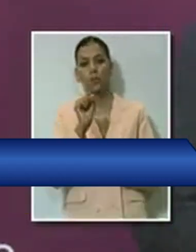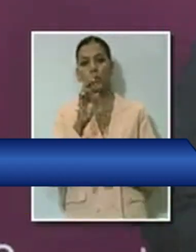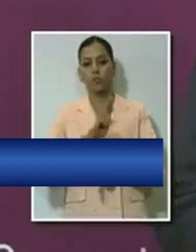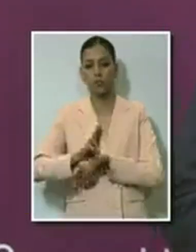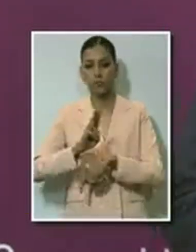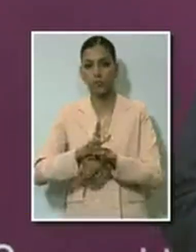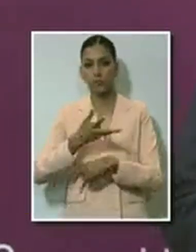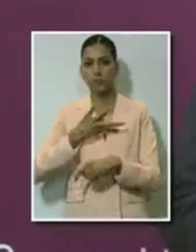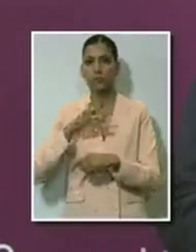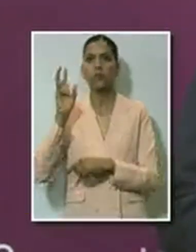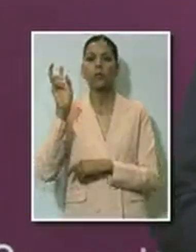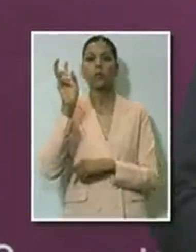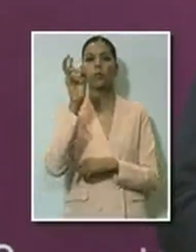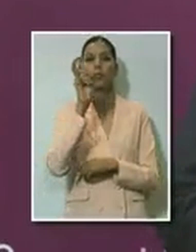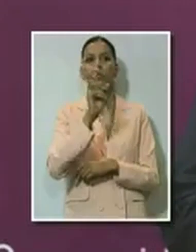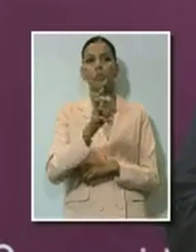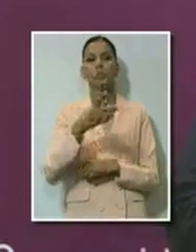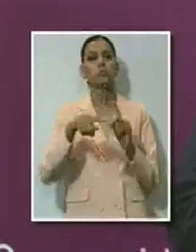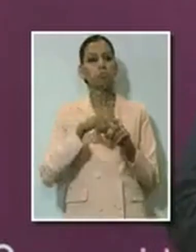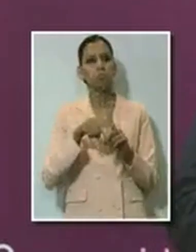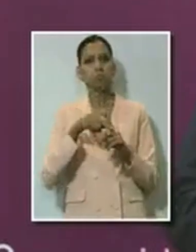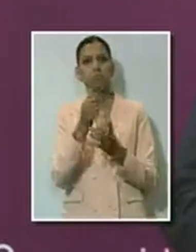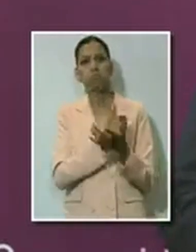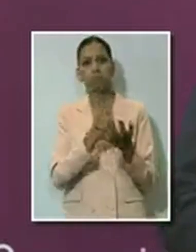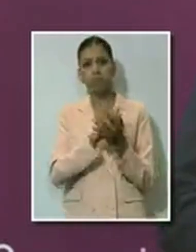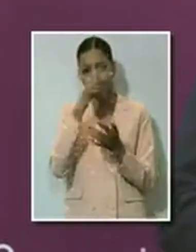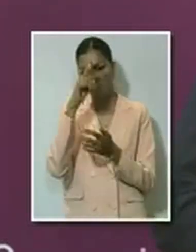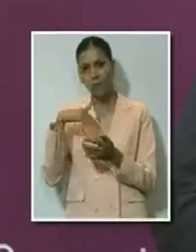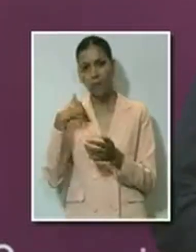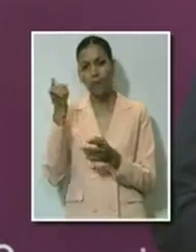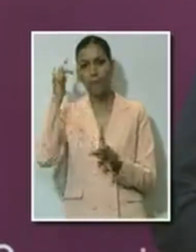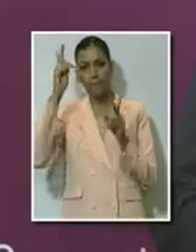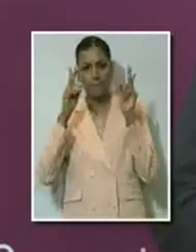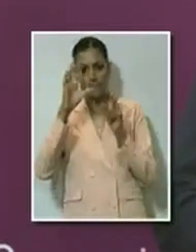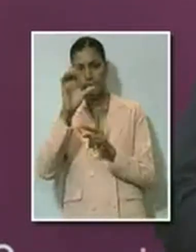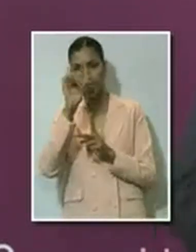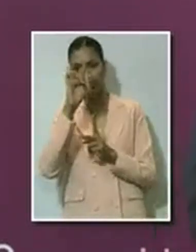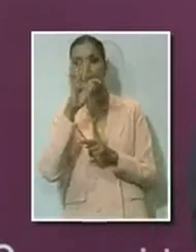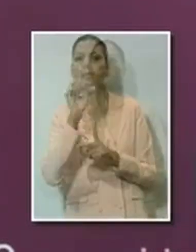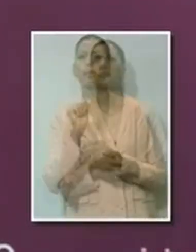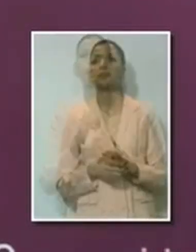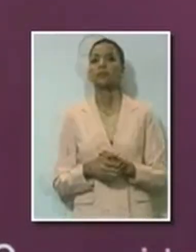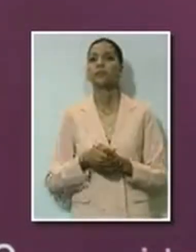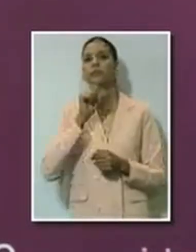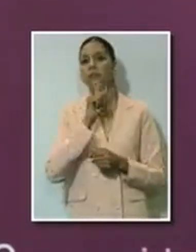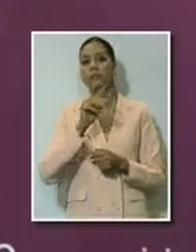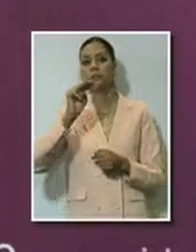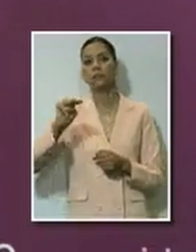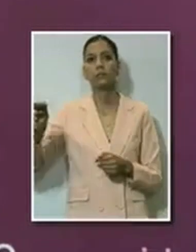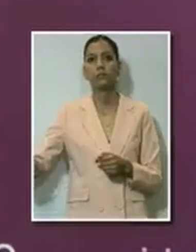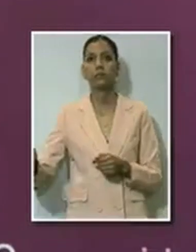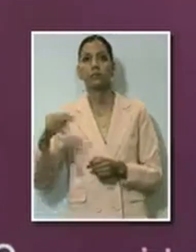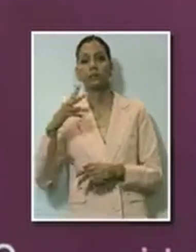teleféricos exitosos de la Ciudad de México. Ramírez Bedoya mencionó que si bien la jefa de gobierno ha hecho pública su intención a participar